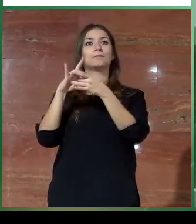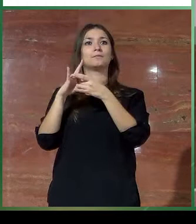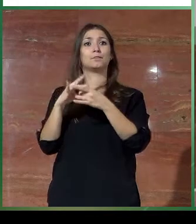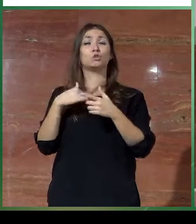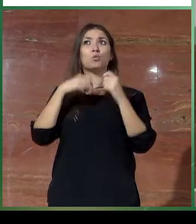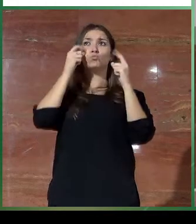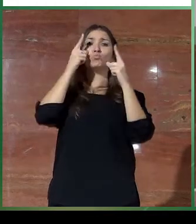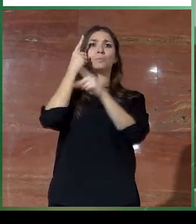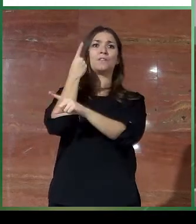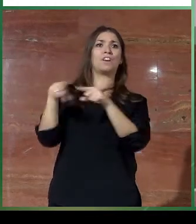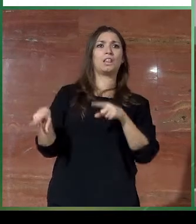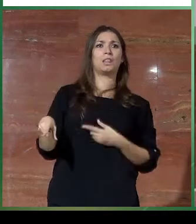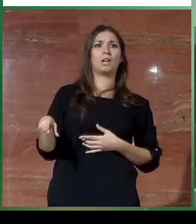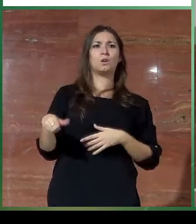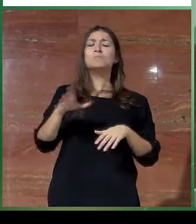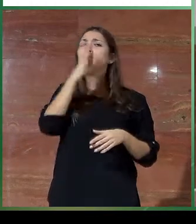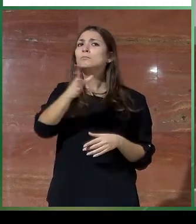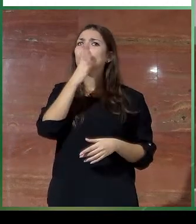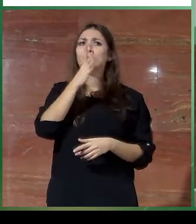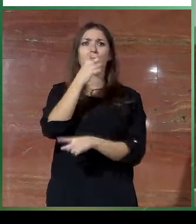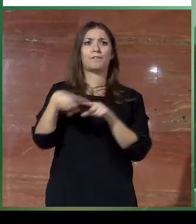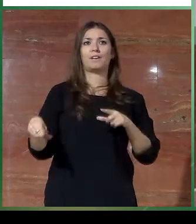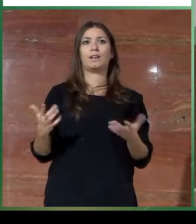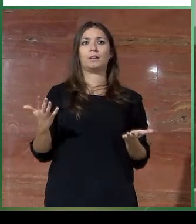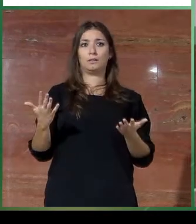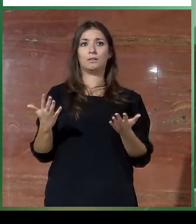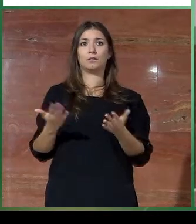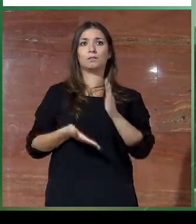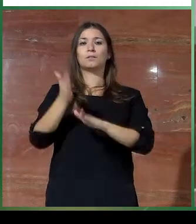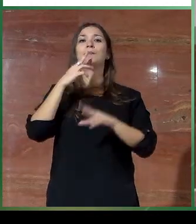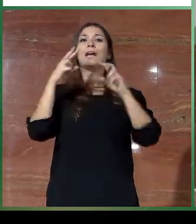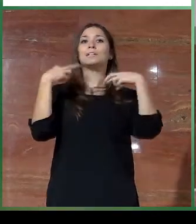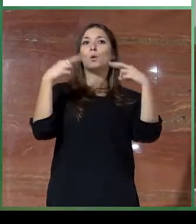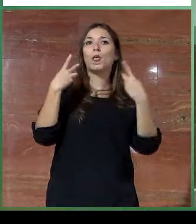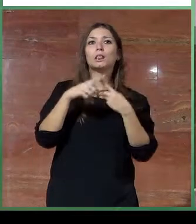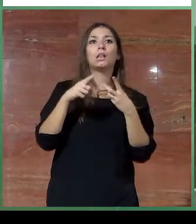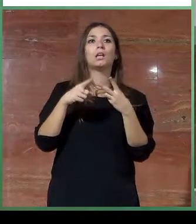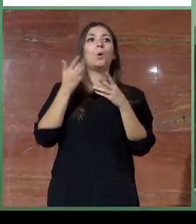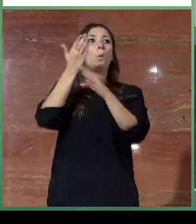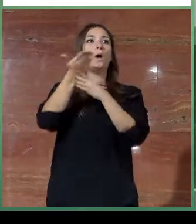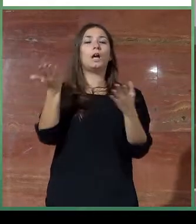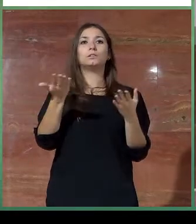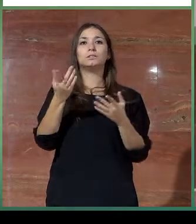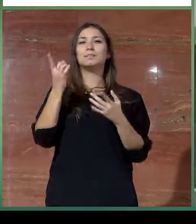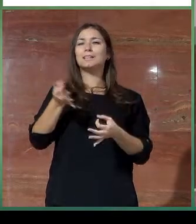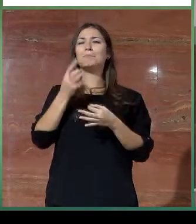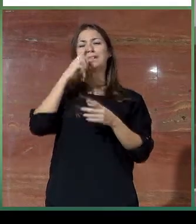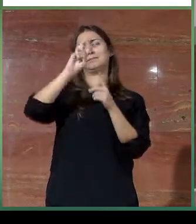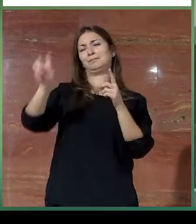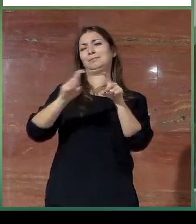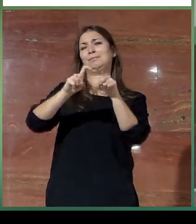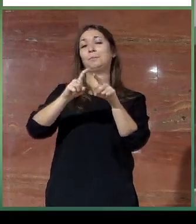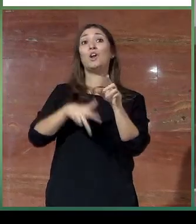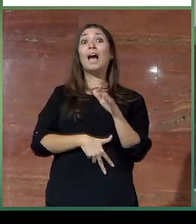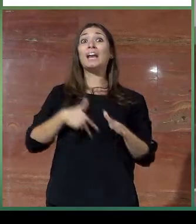notado una diferencia de trato brutal. Cuando vas a un restaurante, cuando vas, siempre te encuentras de todo, pero en